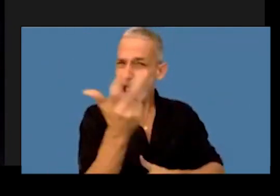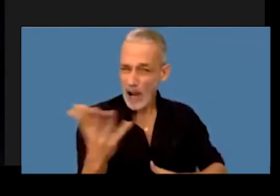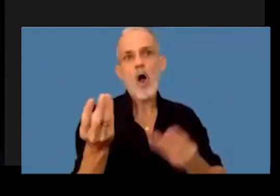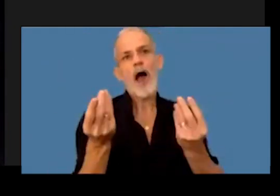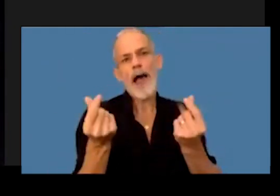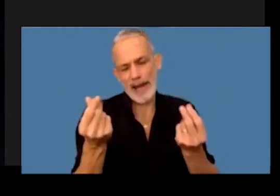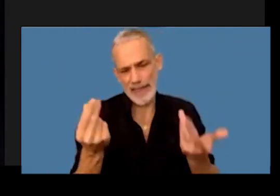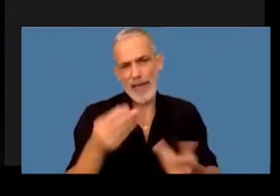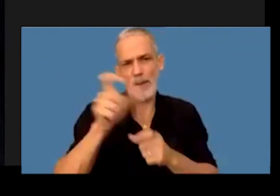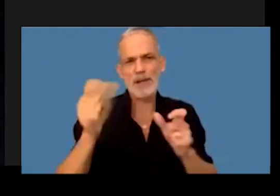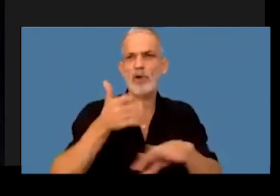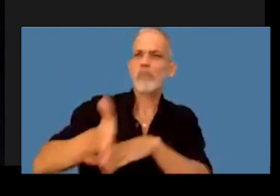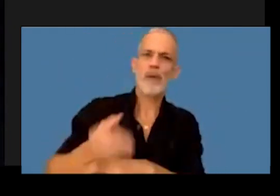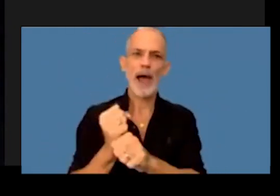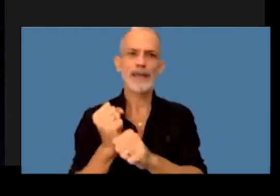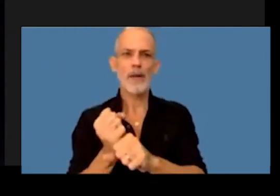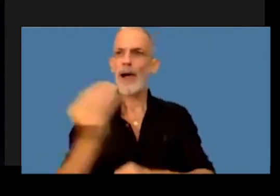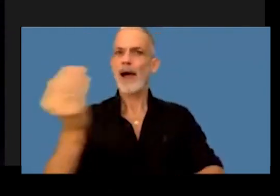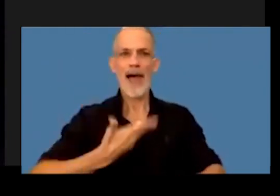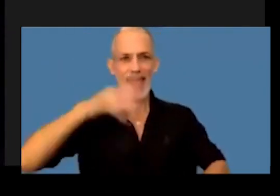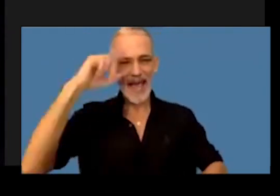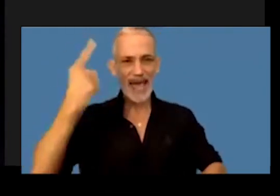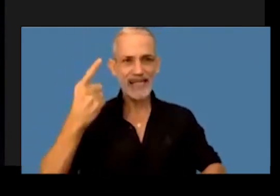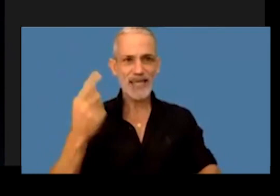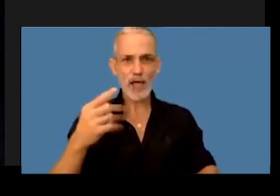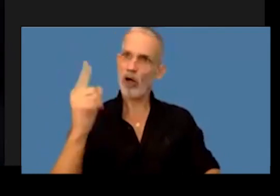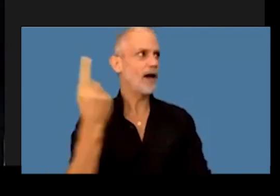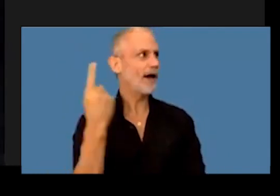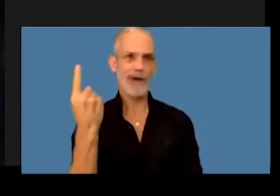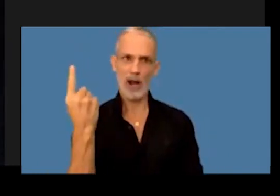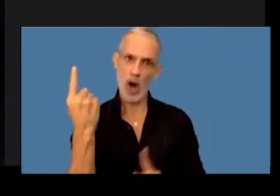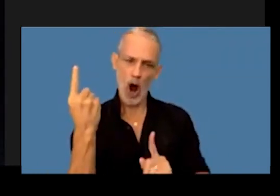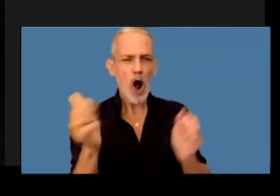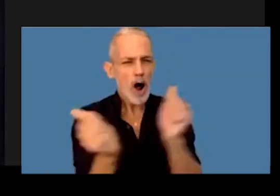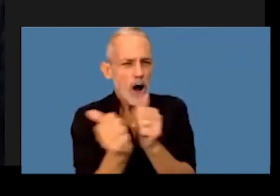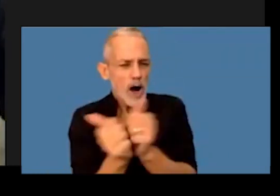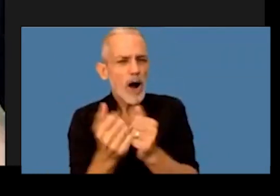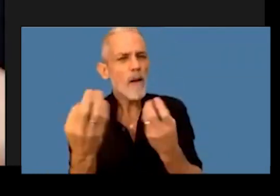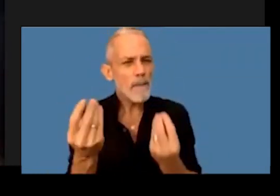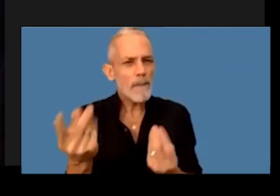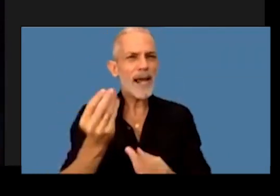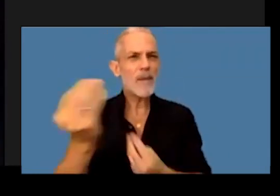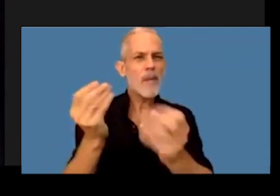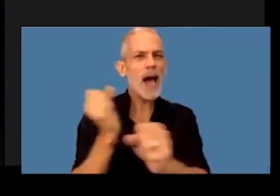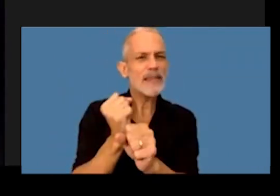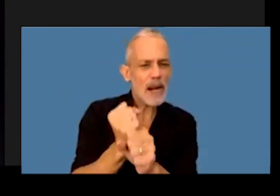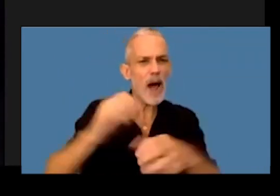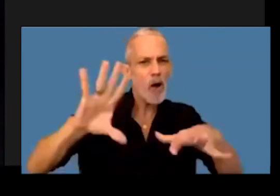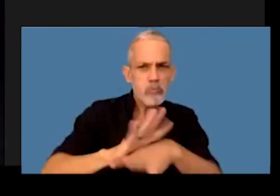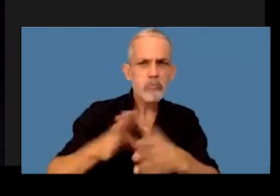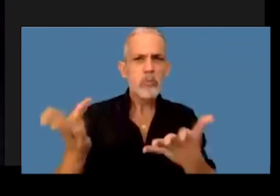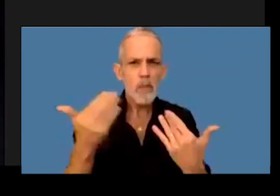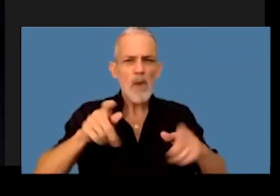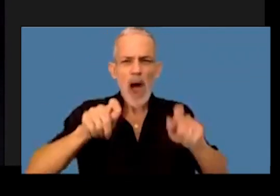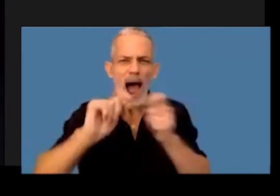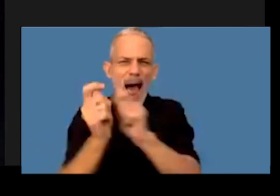ingresan a trabajar al Estado tengan el acompañamiento necesario para que se le den tareas, para que estén los ajustes razonables